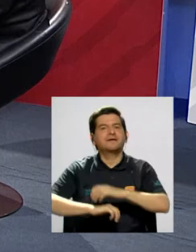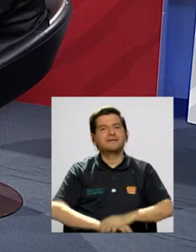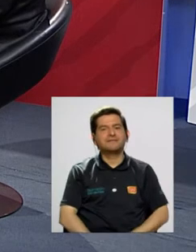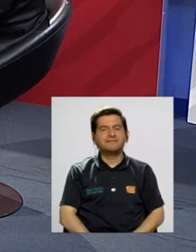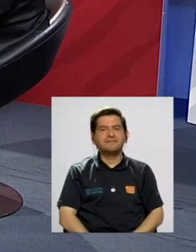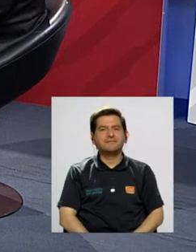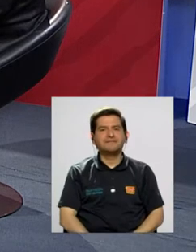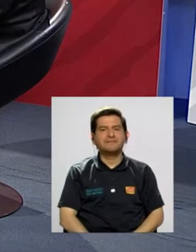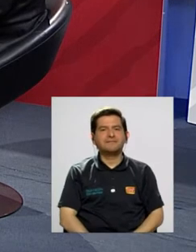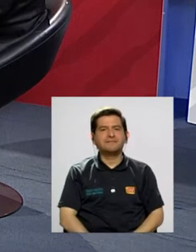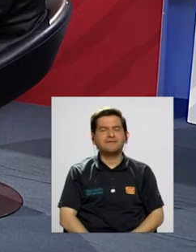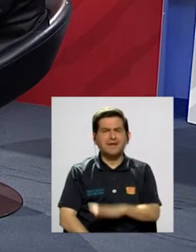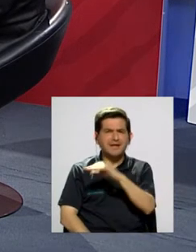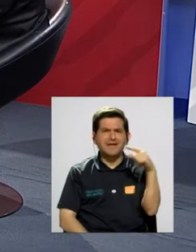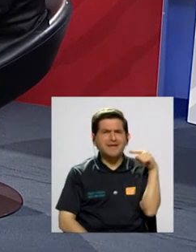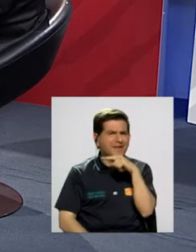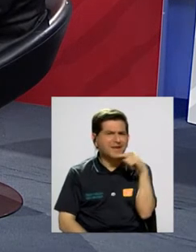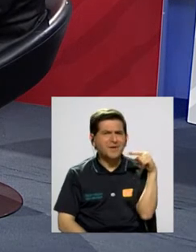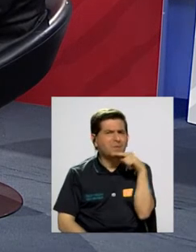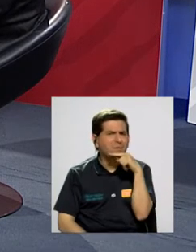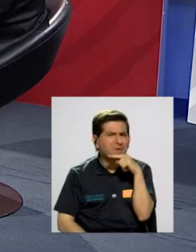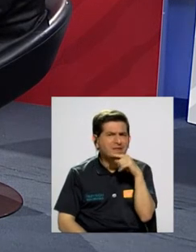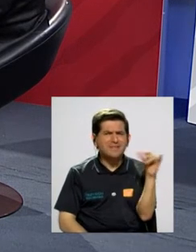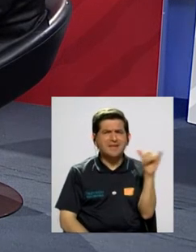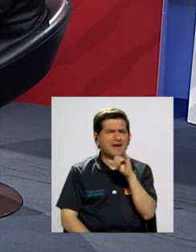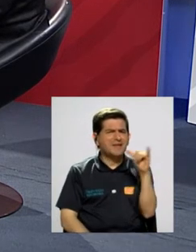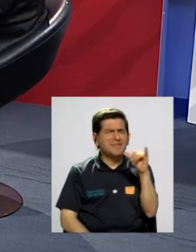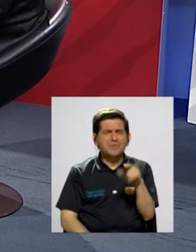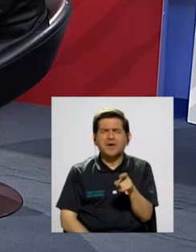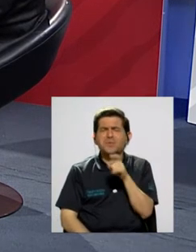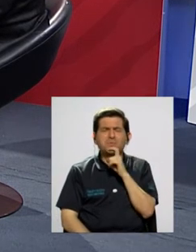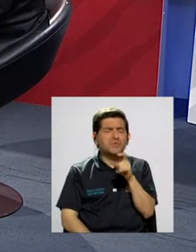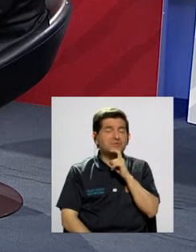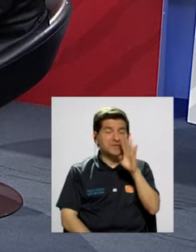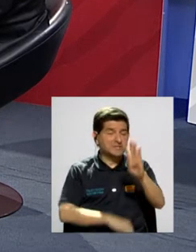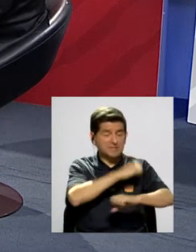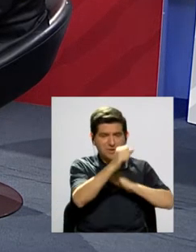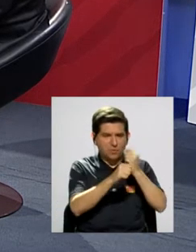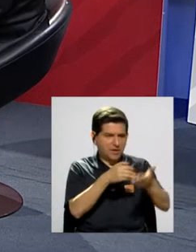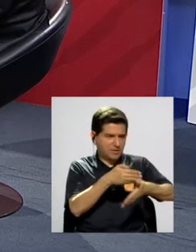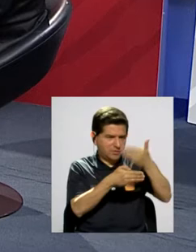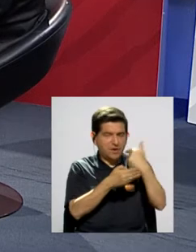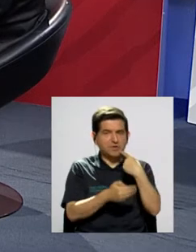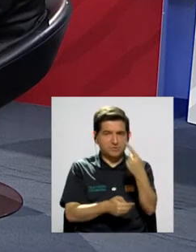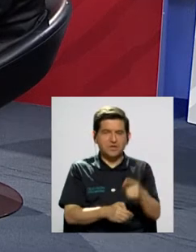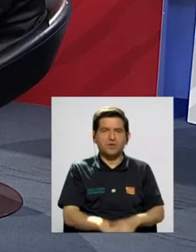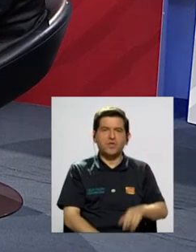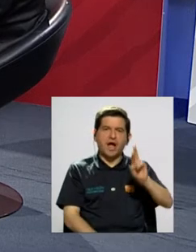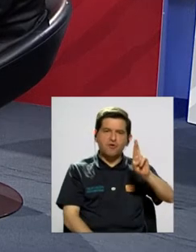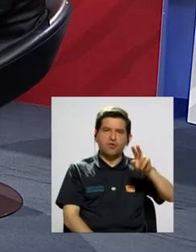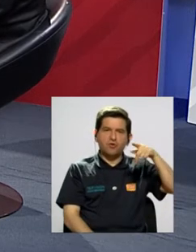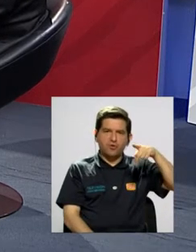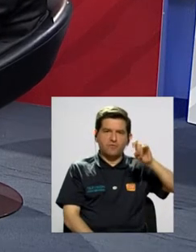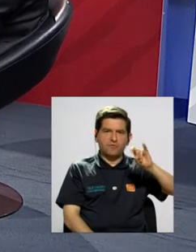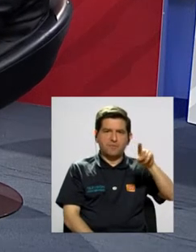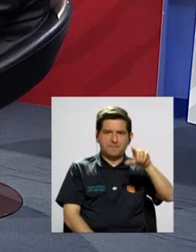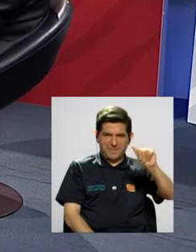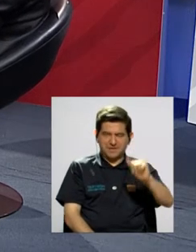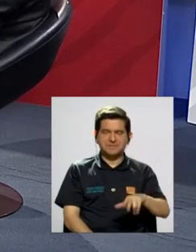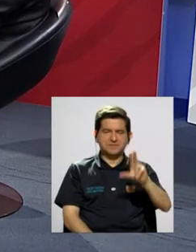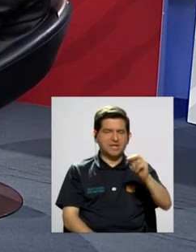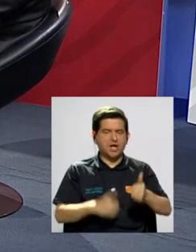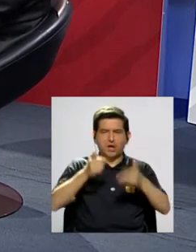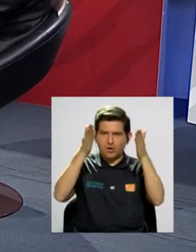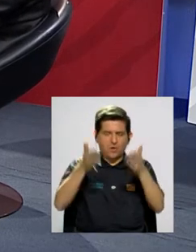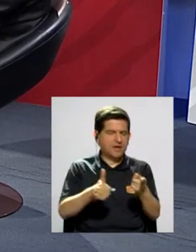Y el Partido Unidad también la ha cargado dificilísima. Hace 4 años, que lo diga don Rodolfo, que no fue candidato